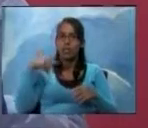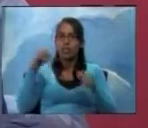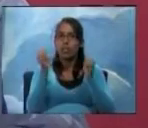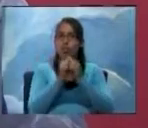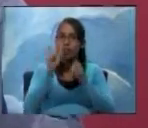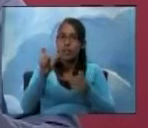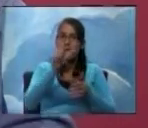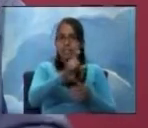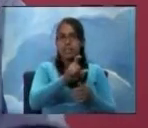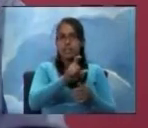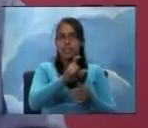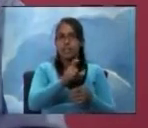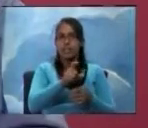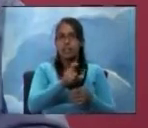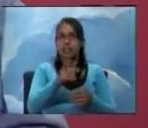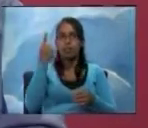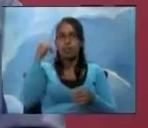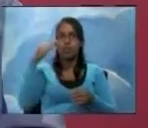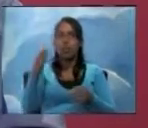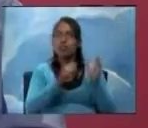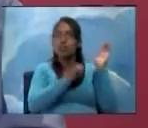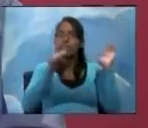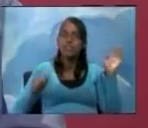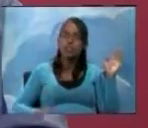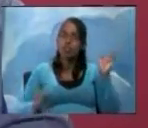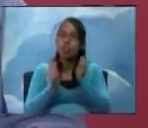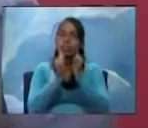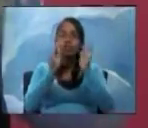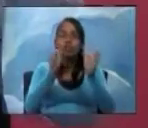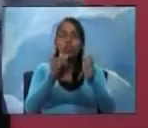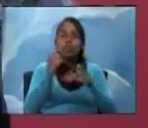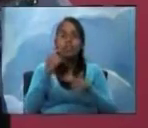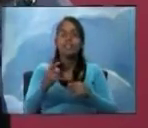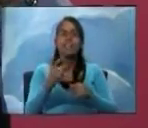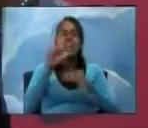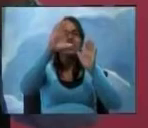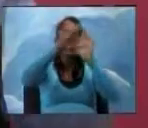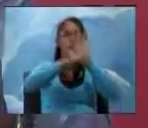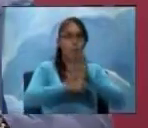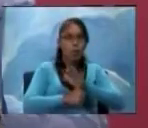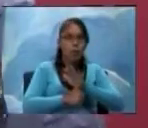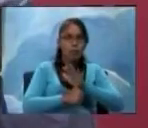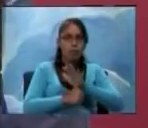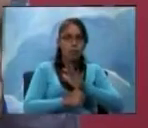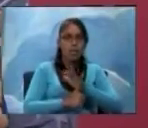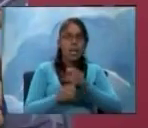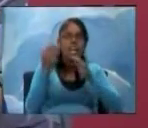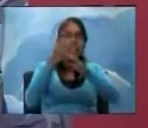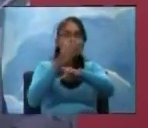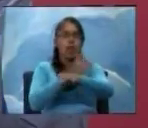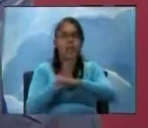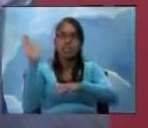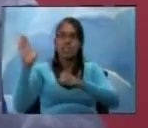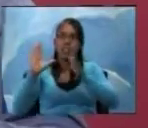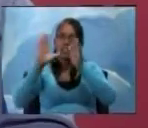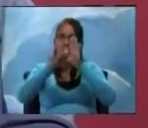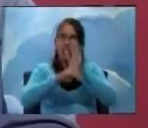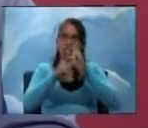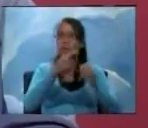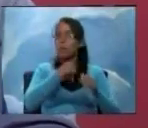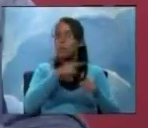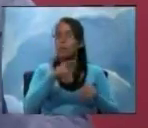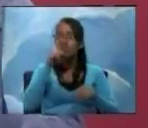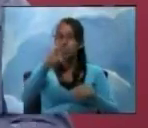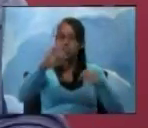la necesidad. Por eso el Señor exhorta aquí, dice: el que hurtaba, el que estaba arruinado, el que había perdido